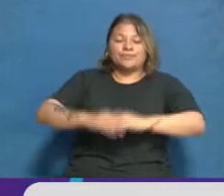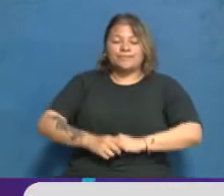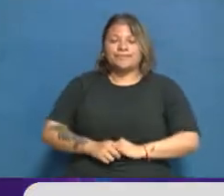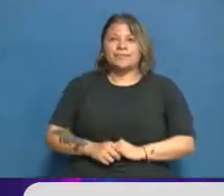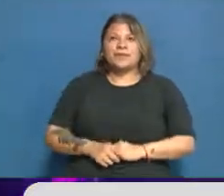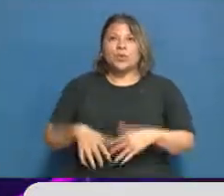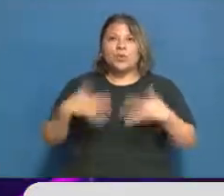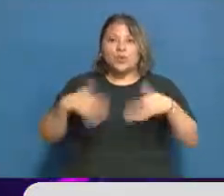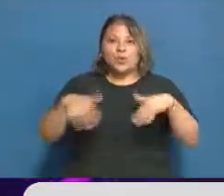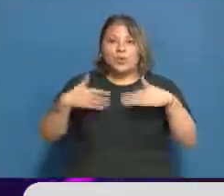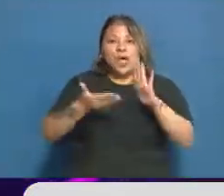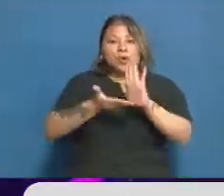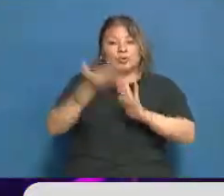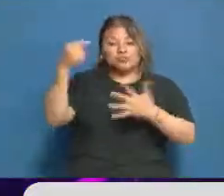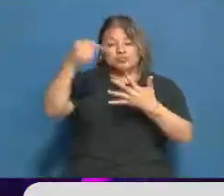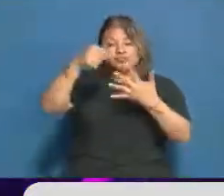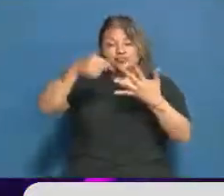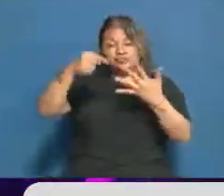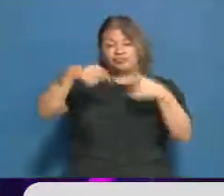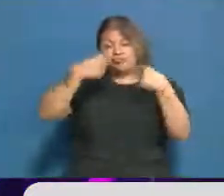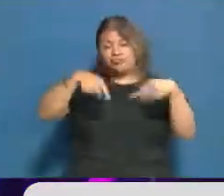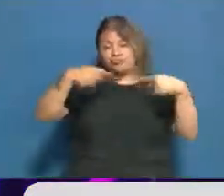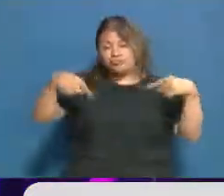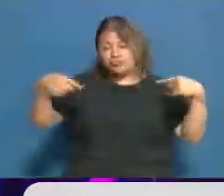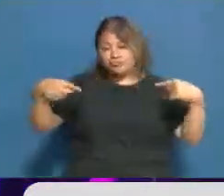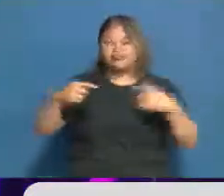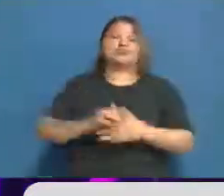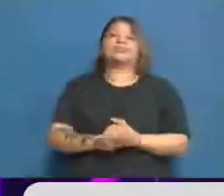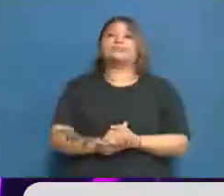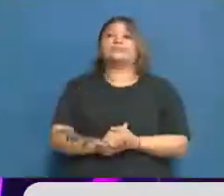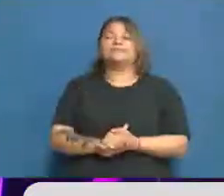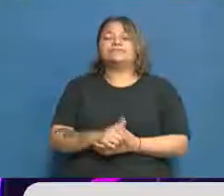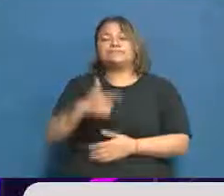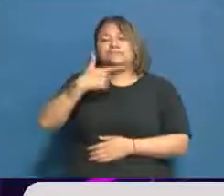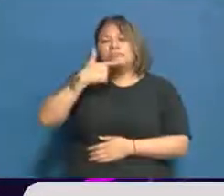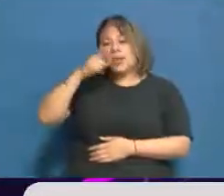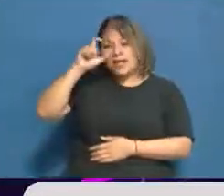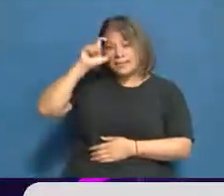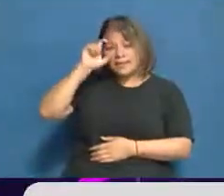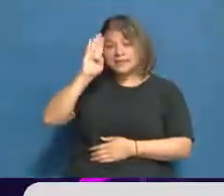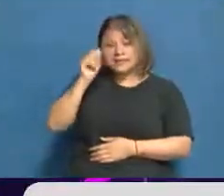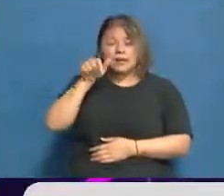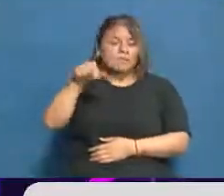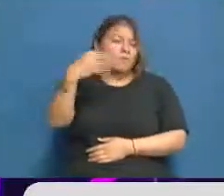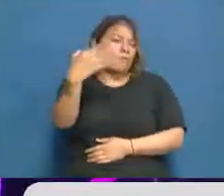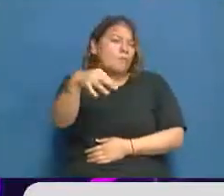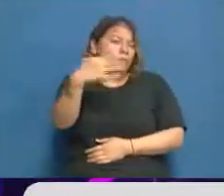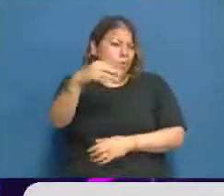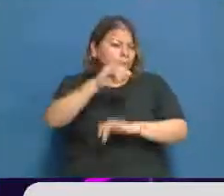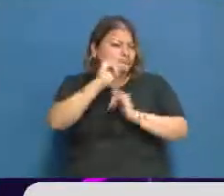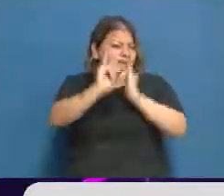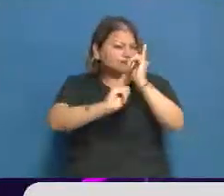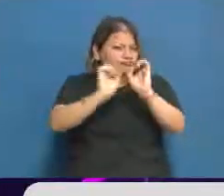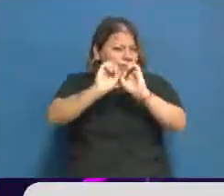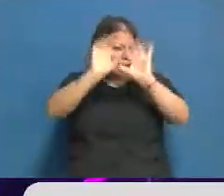Pero aumentos varios era el título, ¿no?, con el que empezamos, porque le hemos ido desglosando y lo ha hecho Seba muy bien, cada uno de los incrementos en los servicios públicos